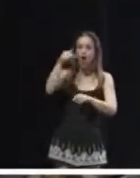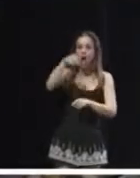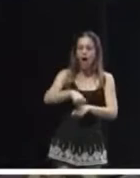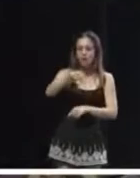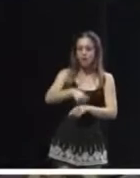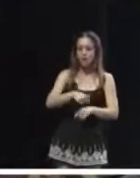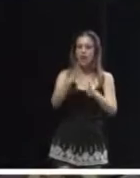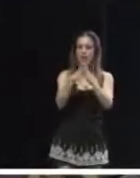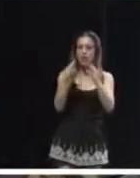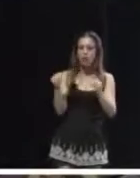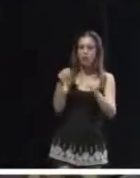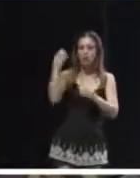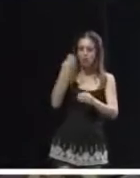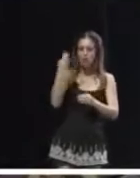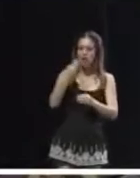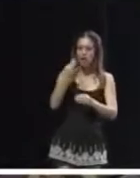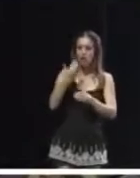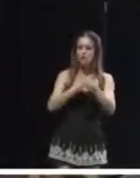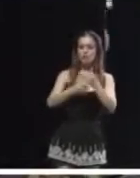de Trabajo. Mirad,